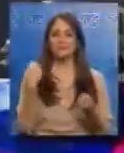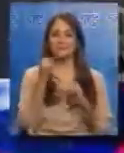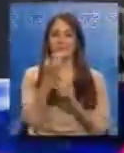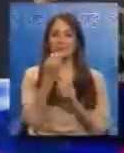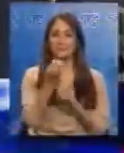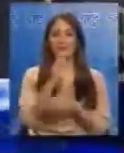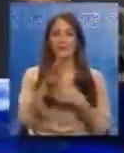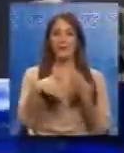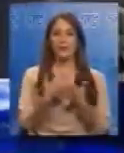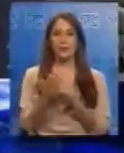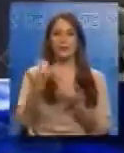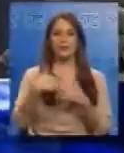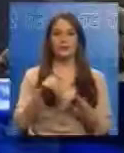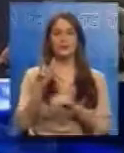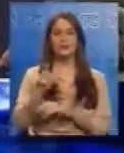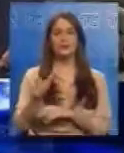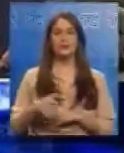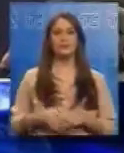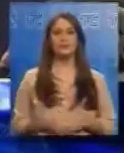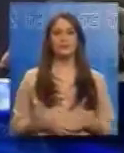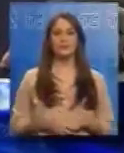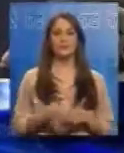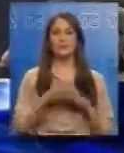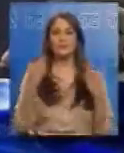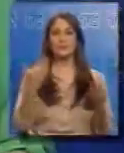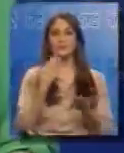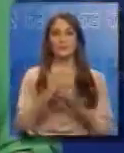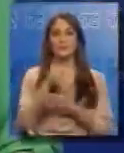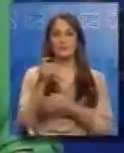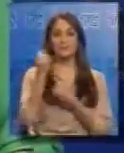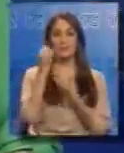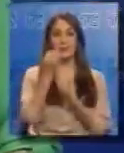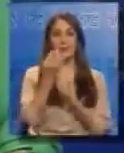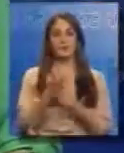Amigos televidentes, damos paso a estudios. Muchísimas gracias, Fabiola, por tu informe periodístico.